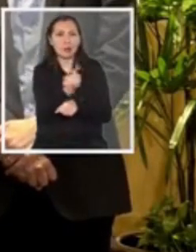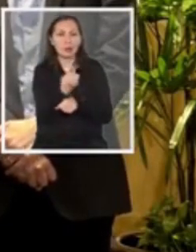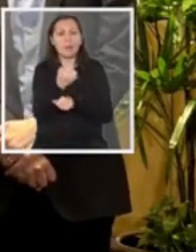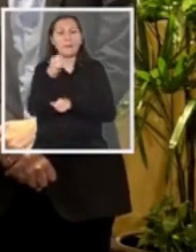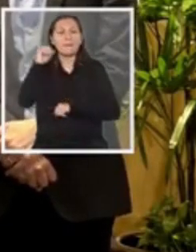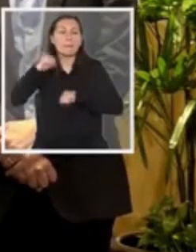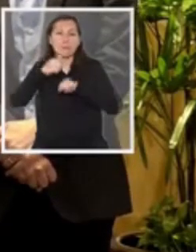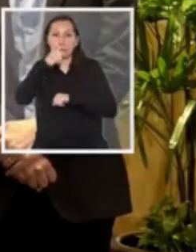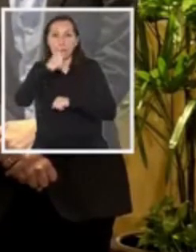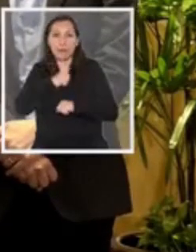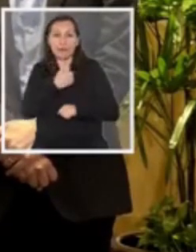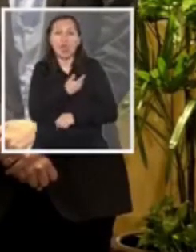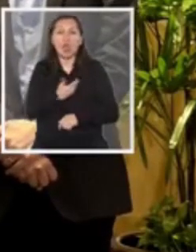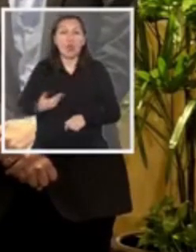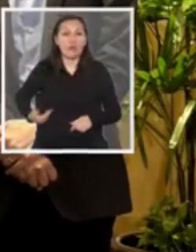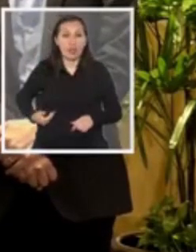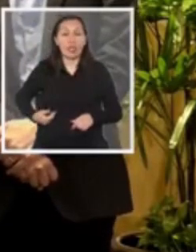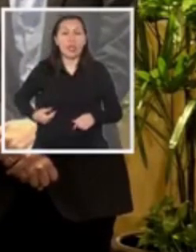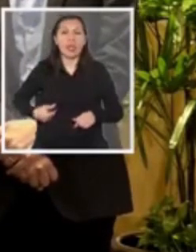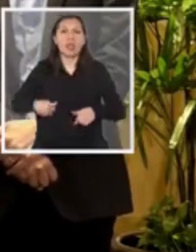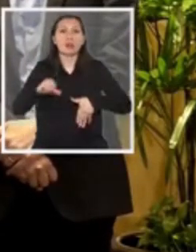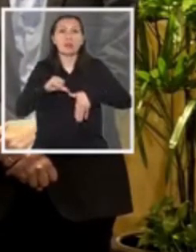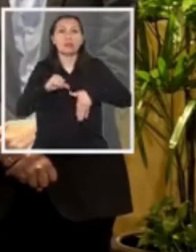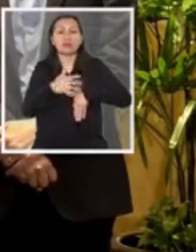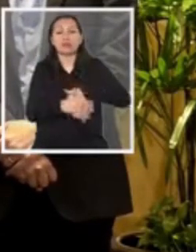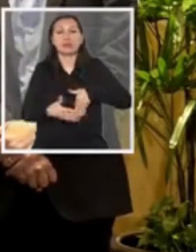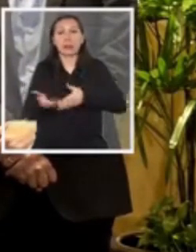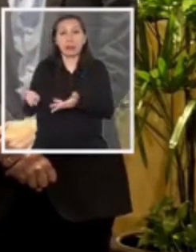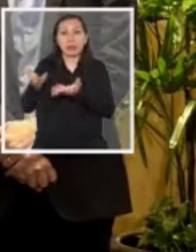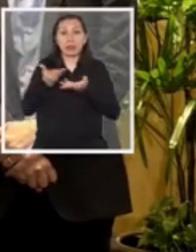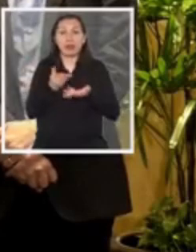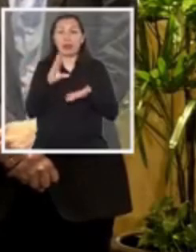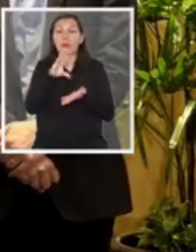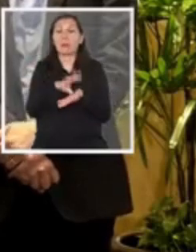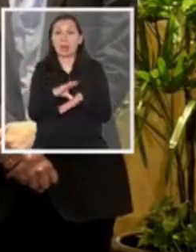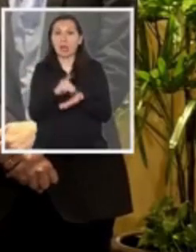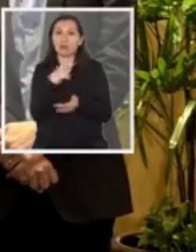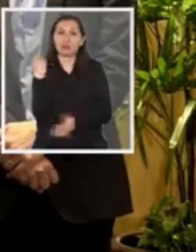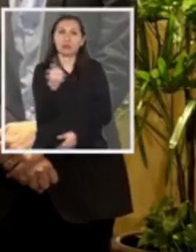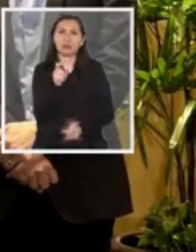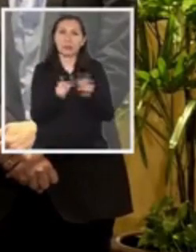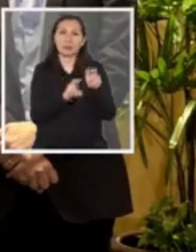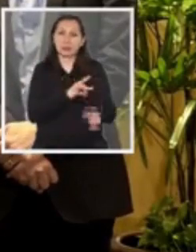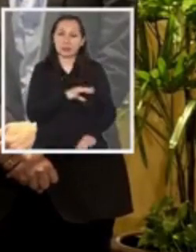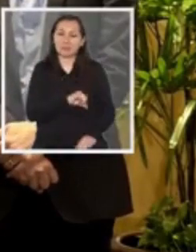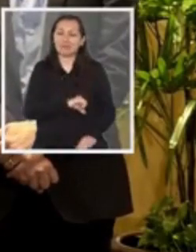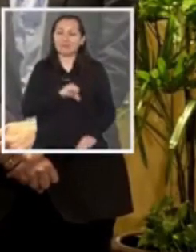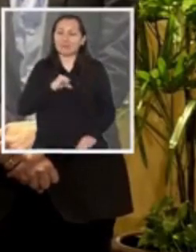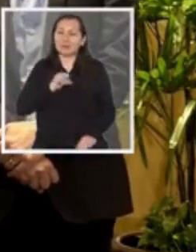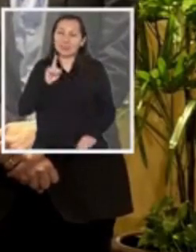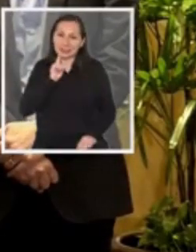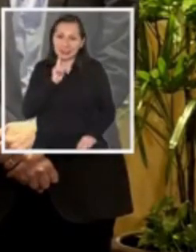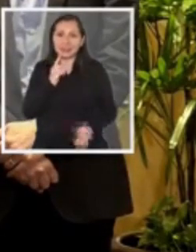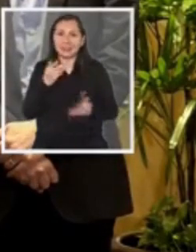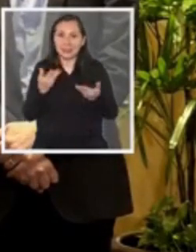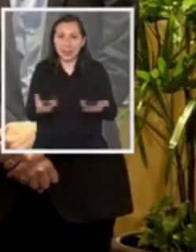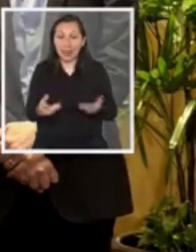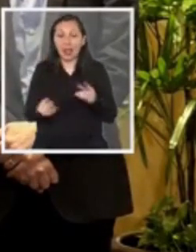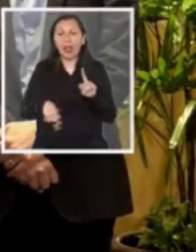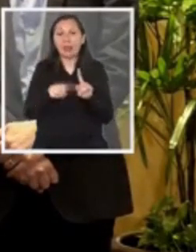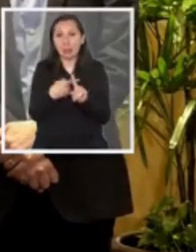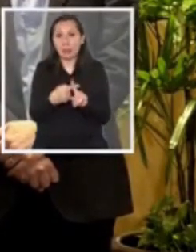sector privado y los gobiernos de la región que le atribuyen a nuestro país. Es algo de lo cual todos los chilenos y chilenas tenemos que estar orgullosos. Además,